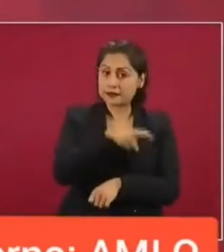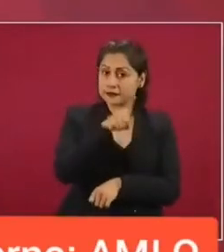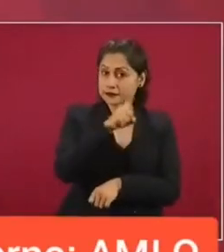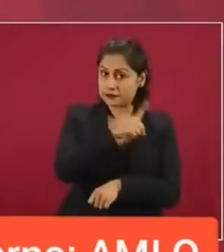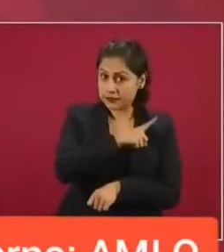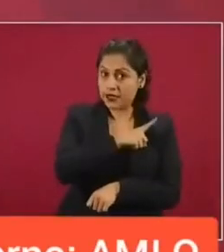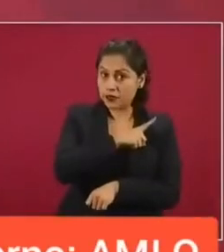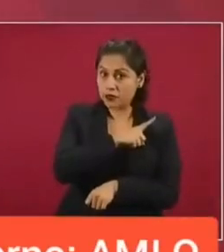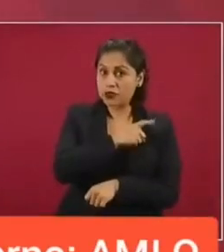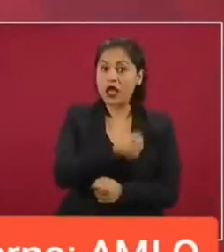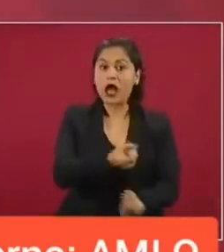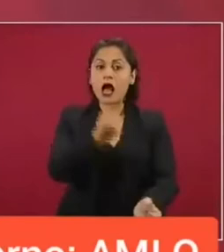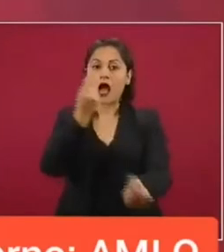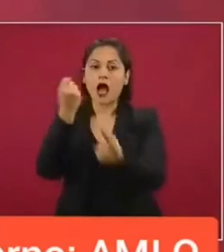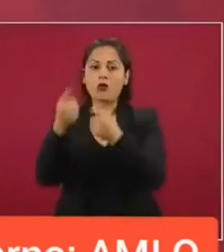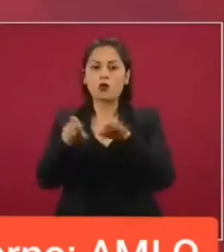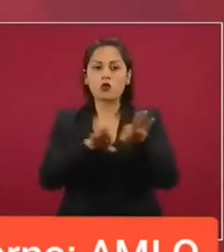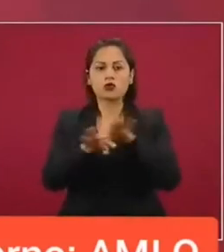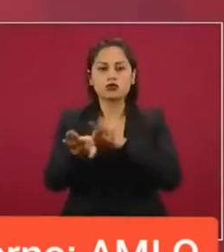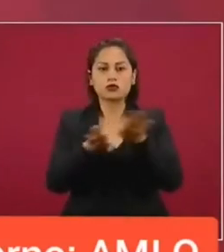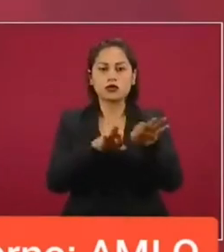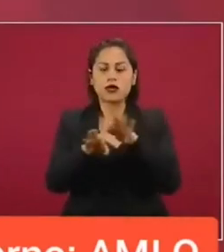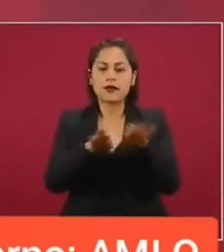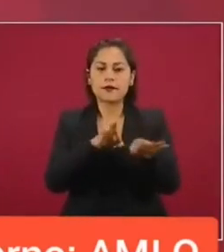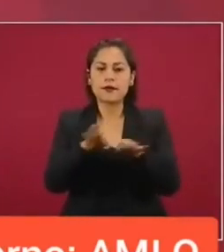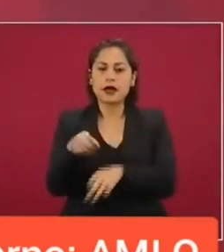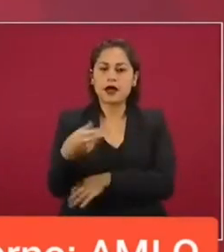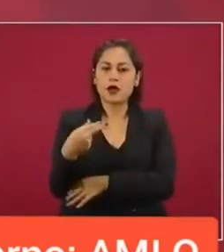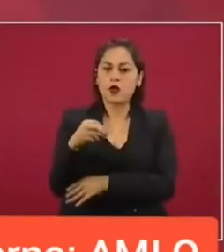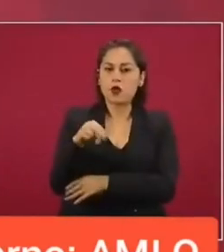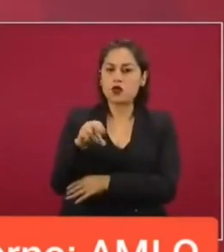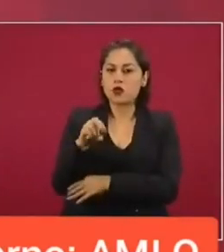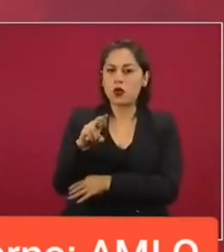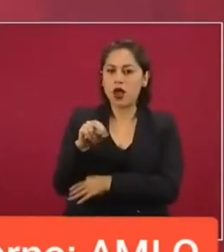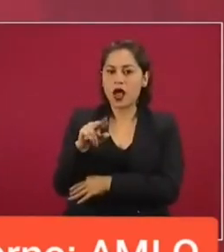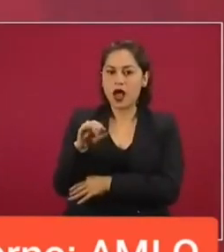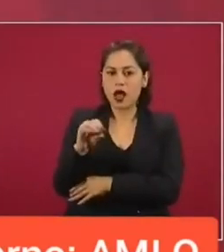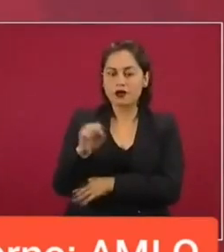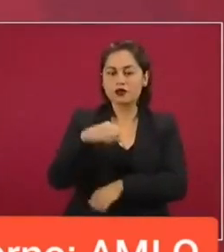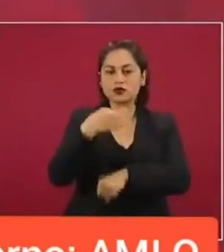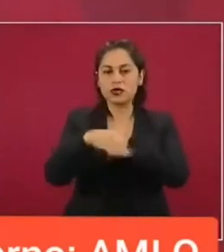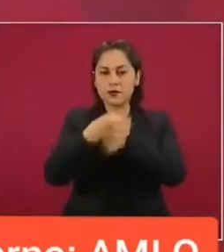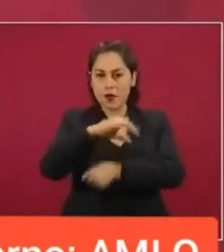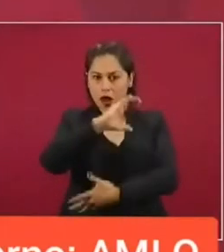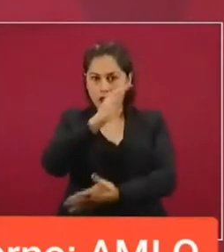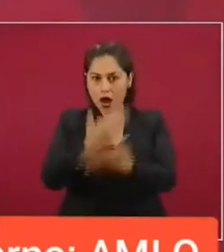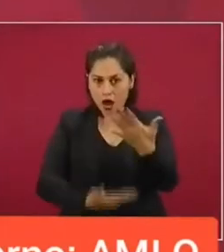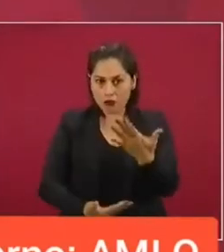por honorarios, están trabajando de eventuales,